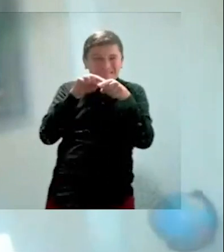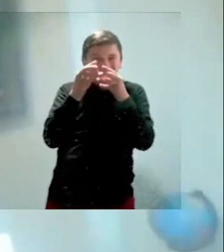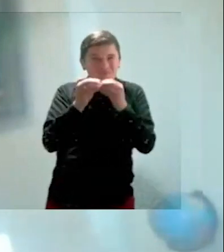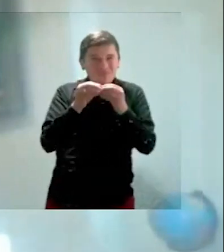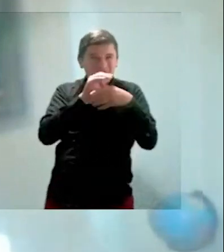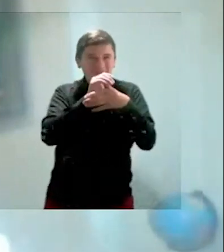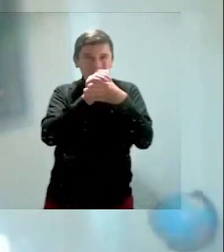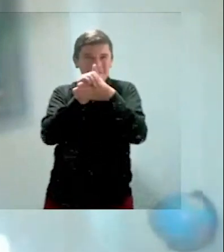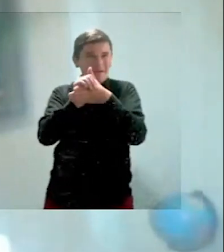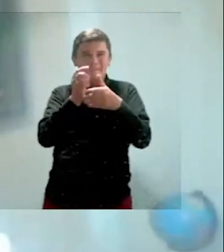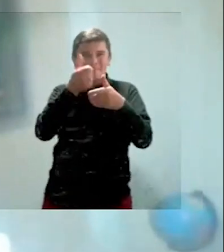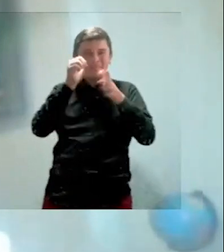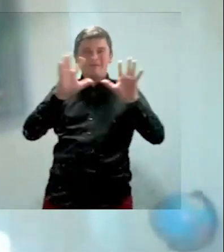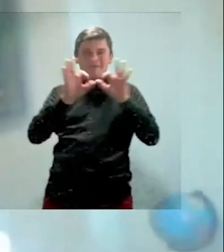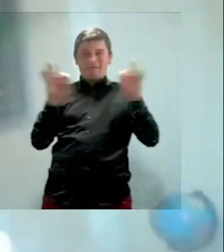que